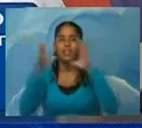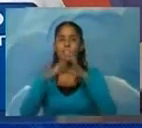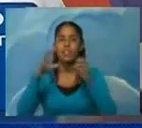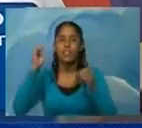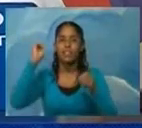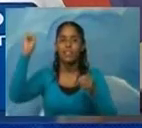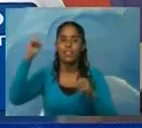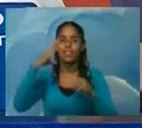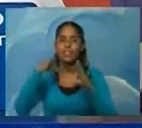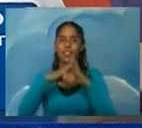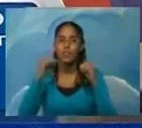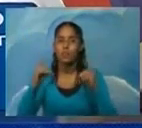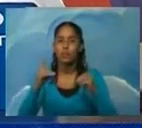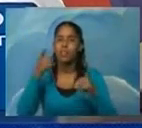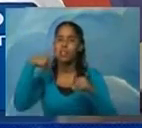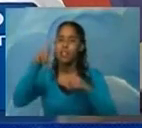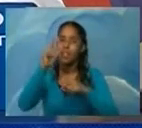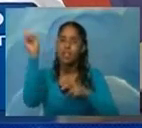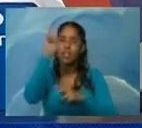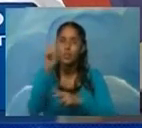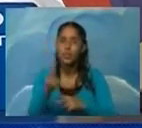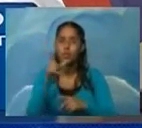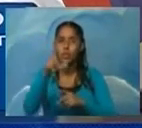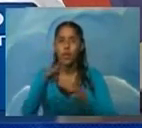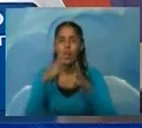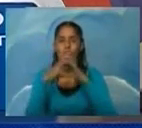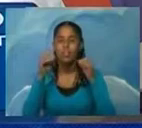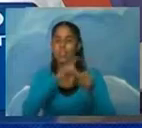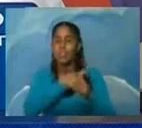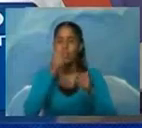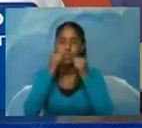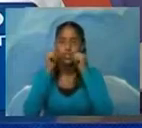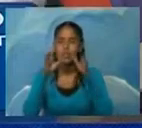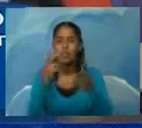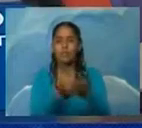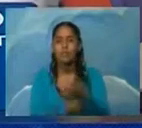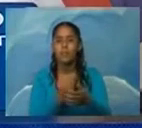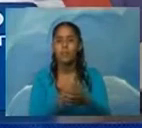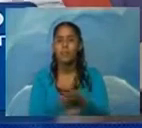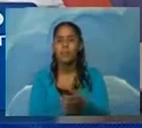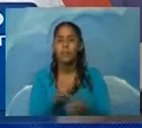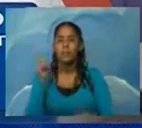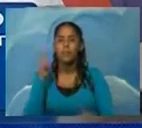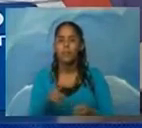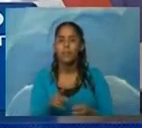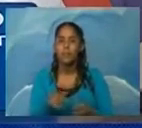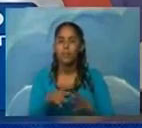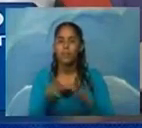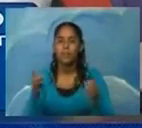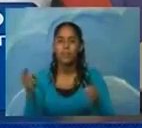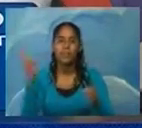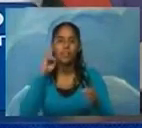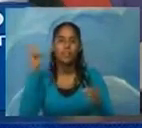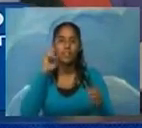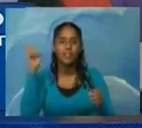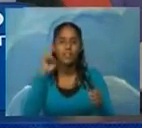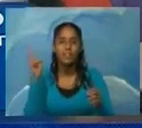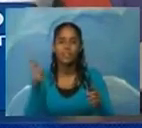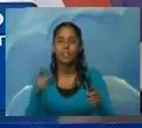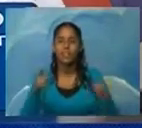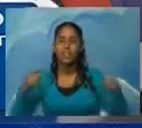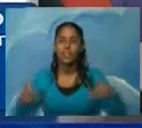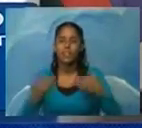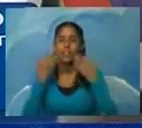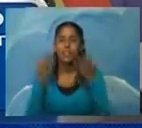TV Internacional, tu canal de bendición, hermano, y también a través de la radio, ¿te entregas o no